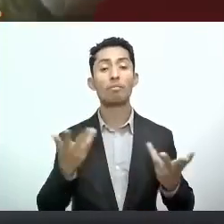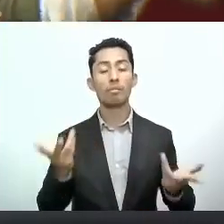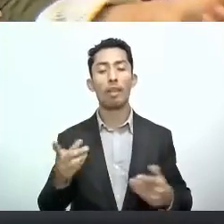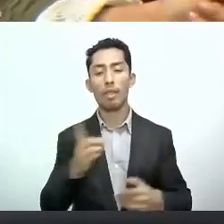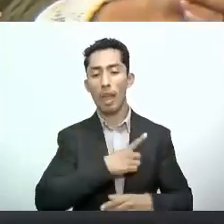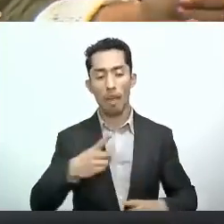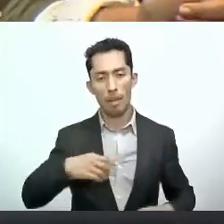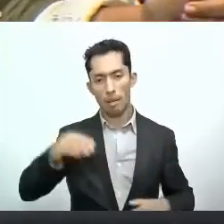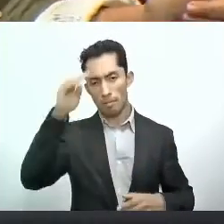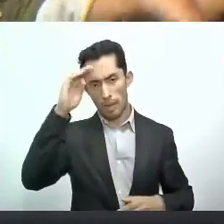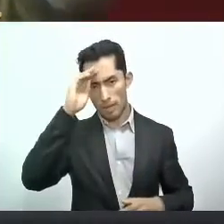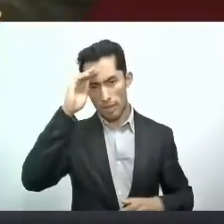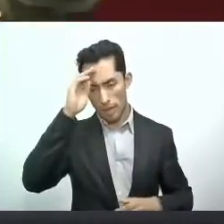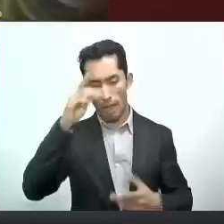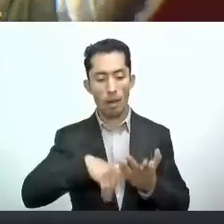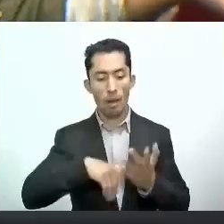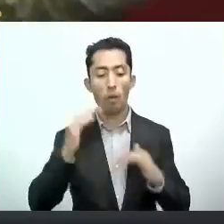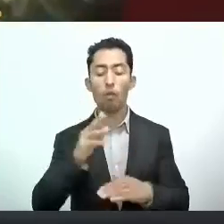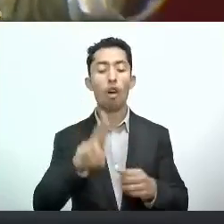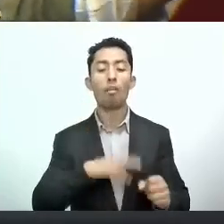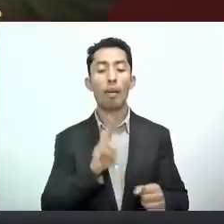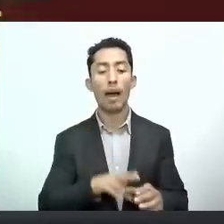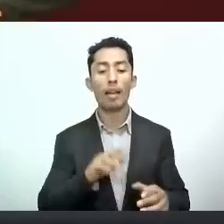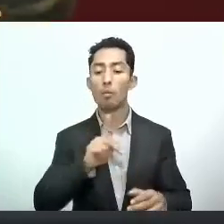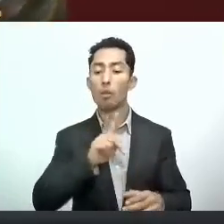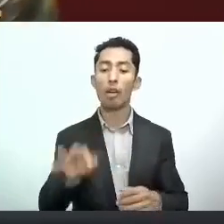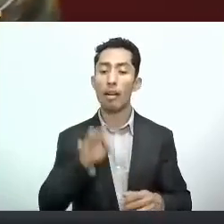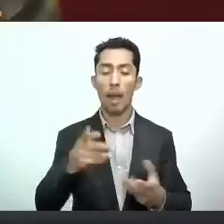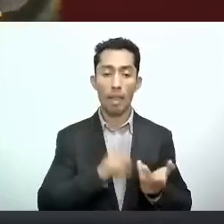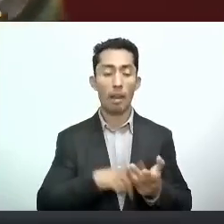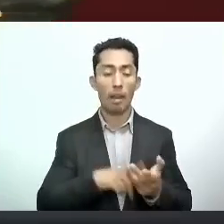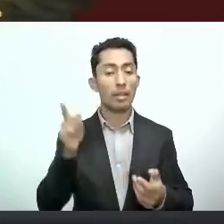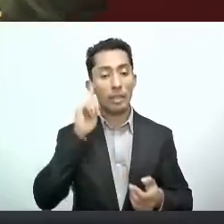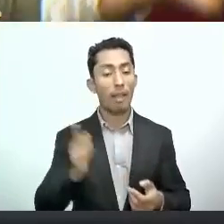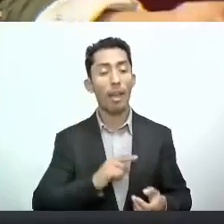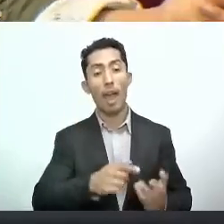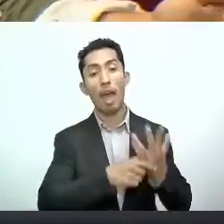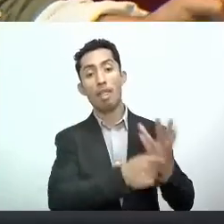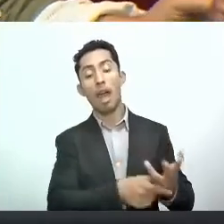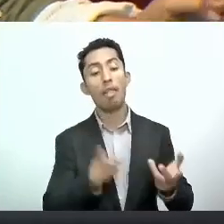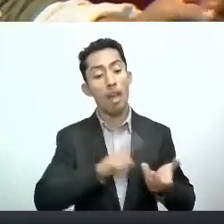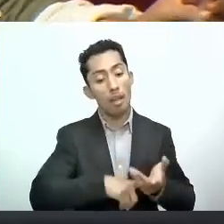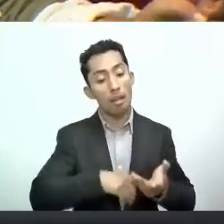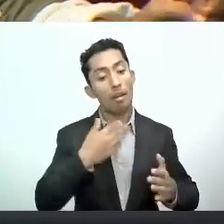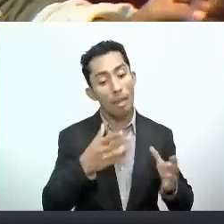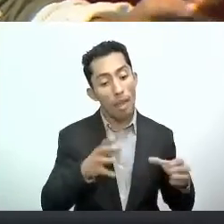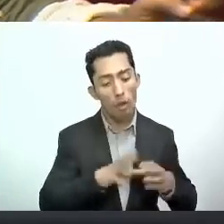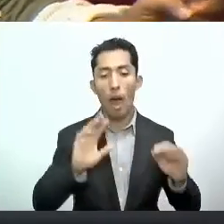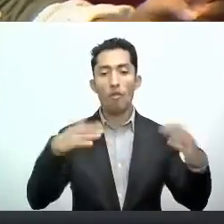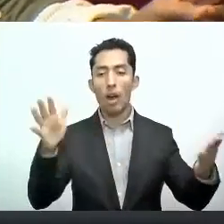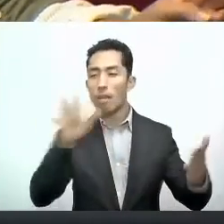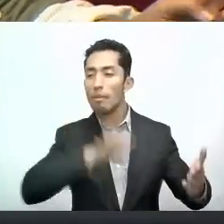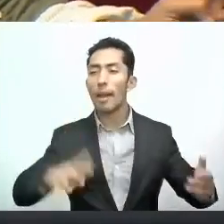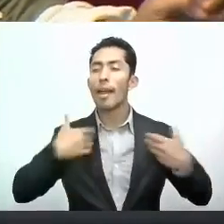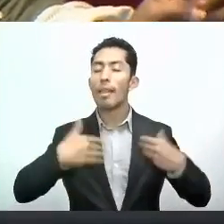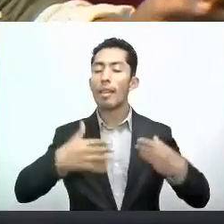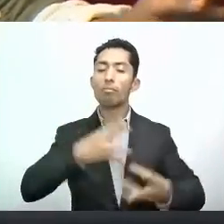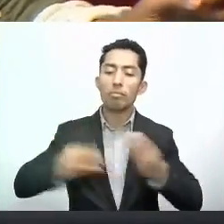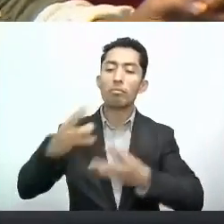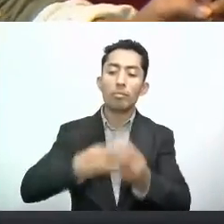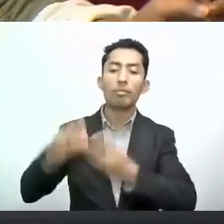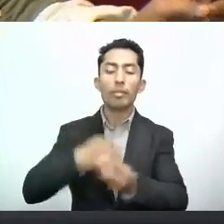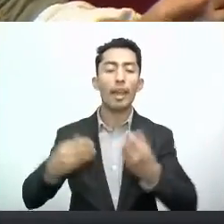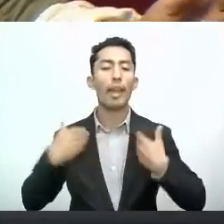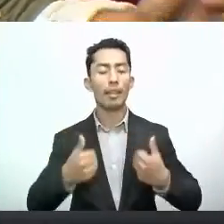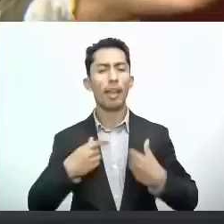fuera de la caja, ¿no? No como el Poder Judicial de Zacatecas que pensaba adentro, sino pensar fuera de. Y creo que nos podemos poner muy, muy